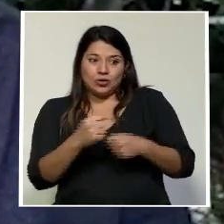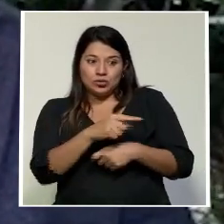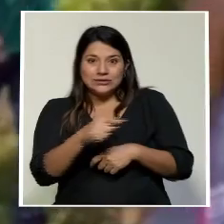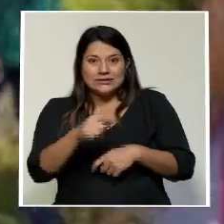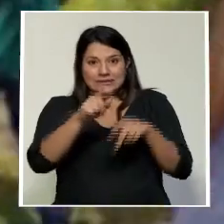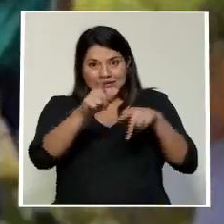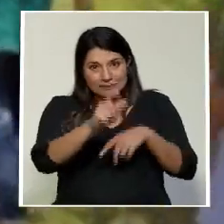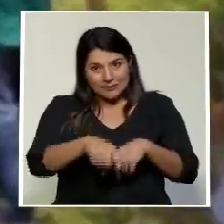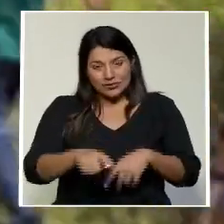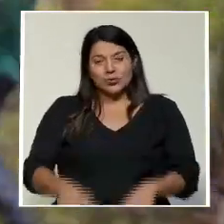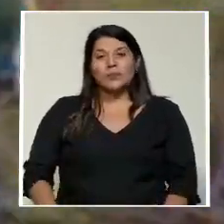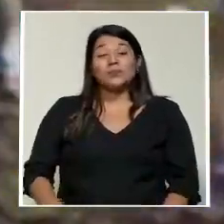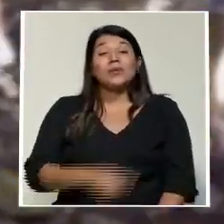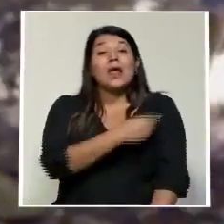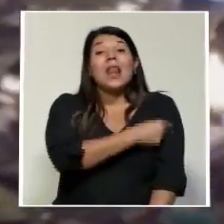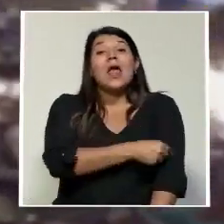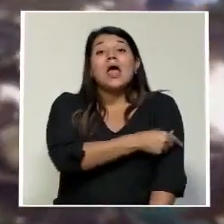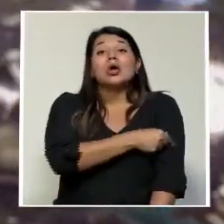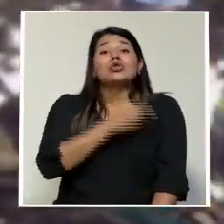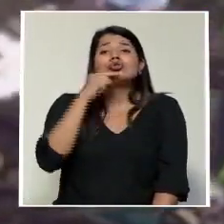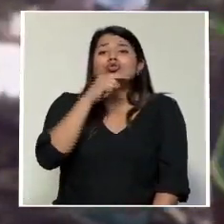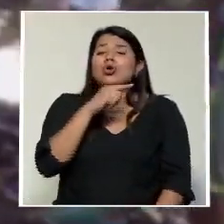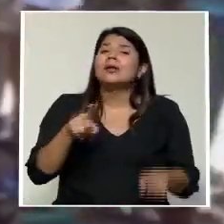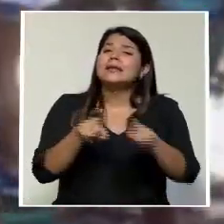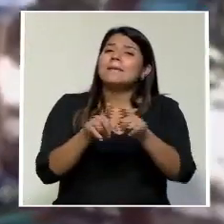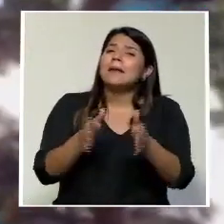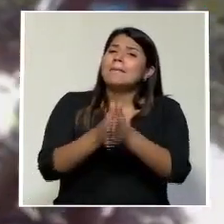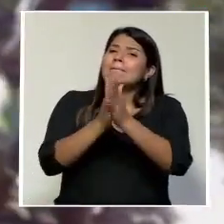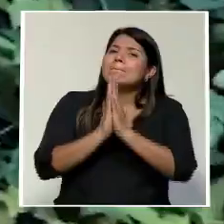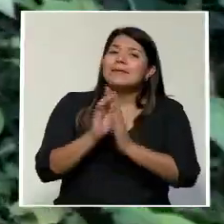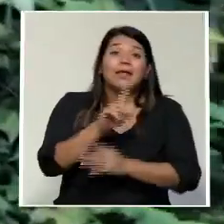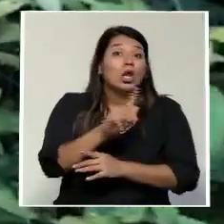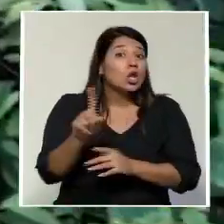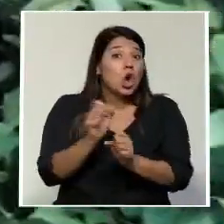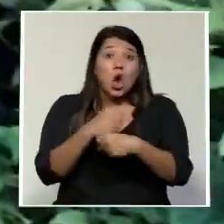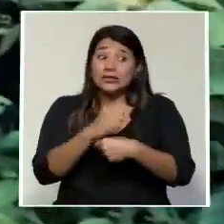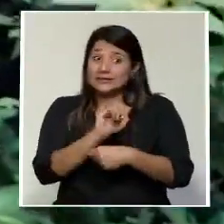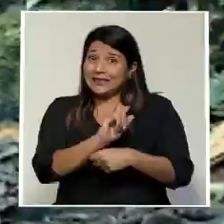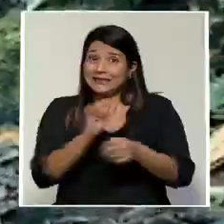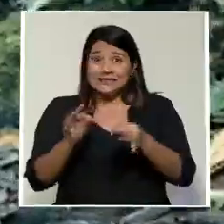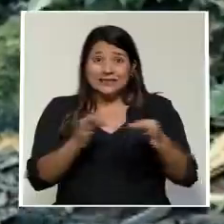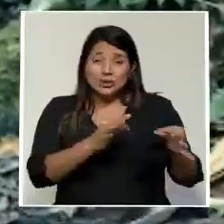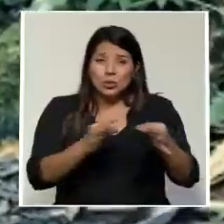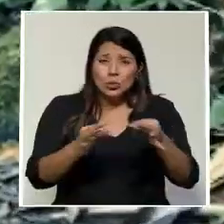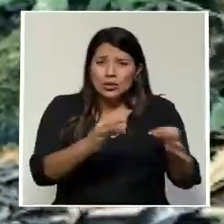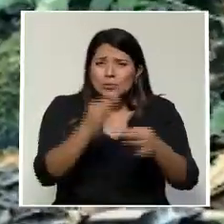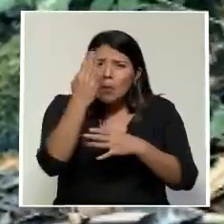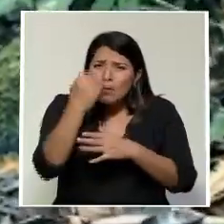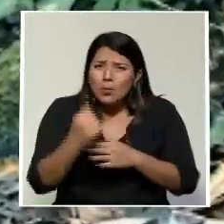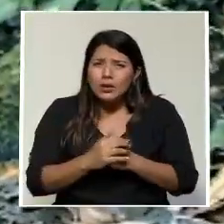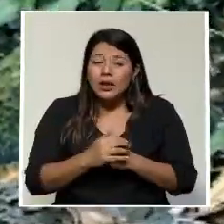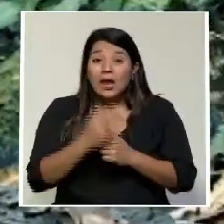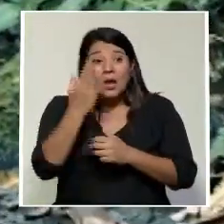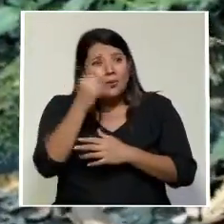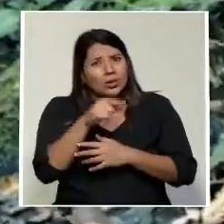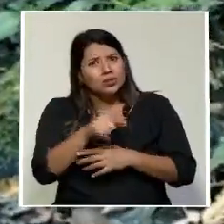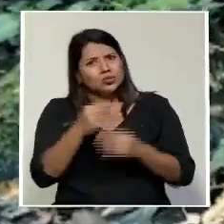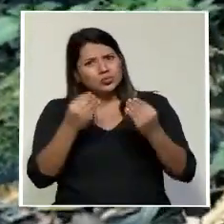ingresos. La Cruz Roja también pide a las personas no realizar este tipo de turismo, ya que esos rescates resultan ser bastante